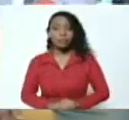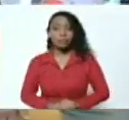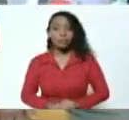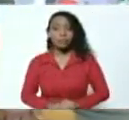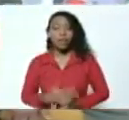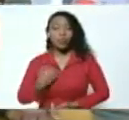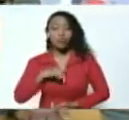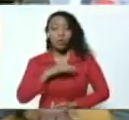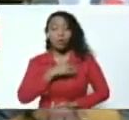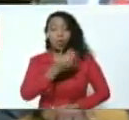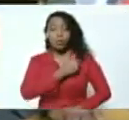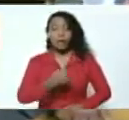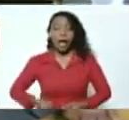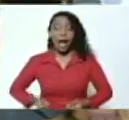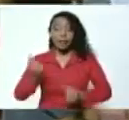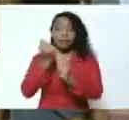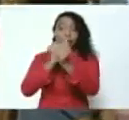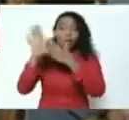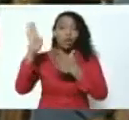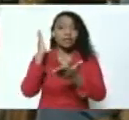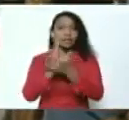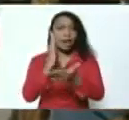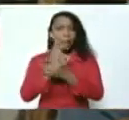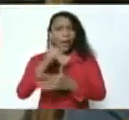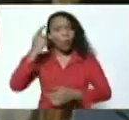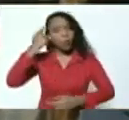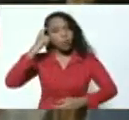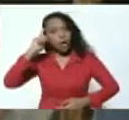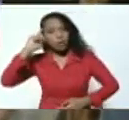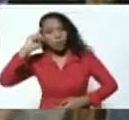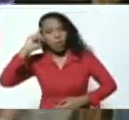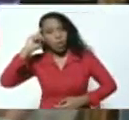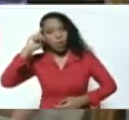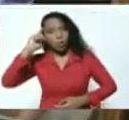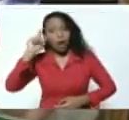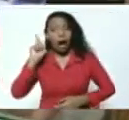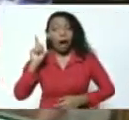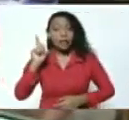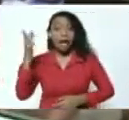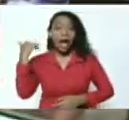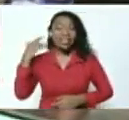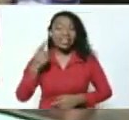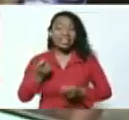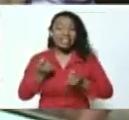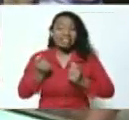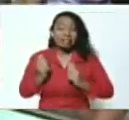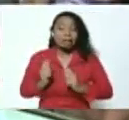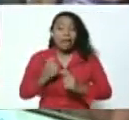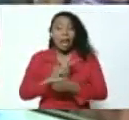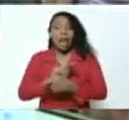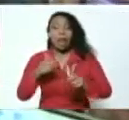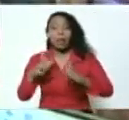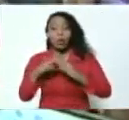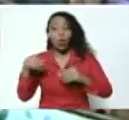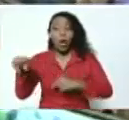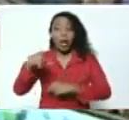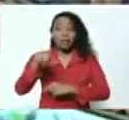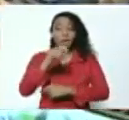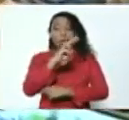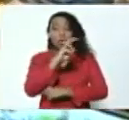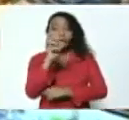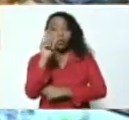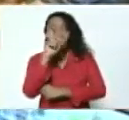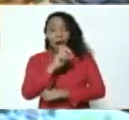Nuestro comandante eterno siempre lo recordaba. Hubo otros intentos de liberación en todos estos 200